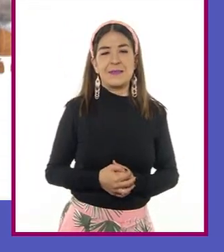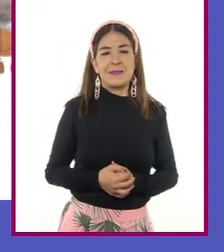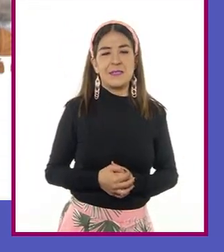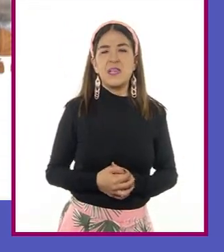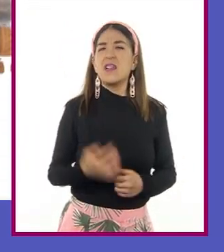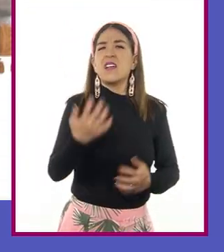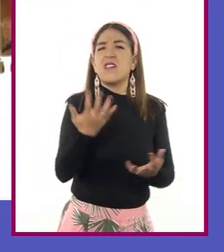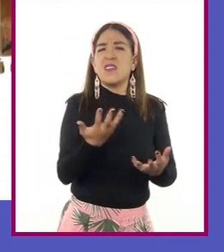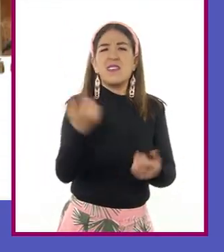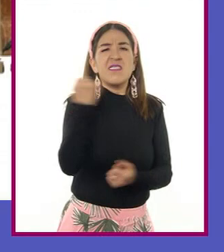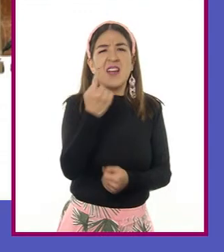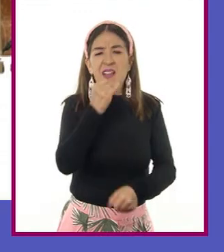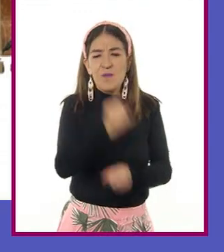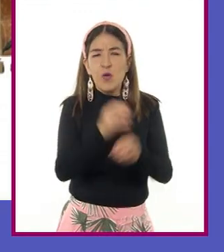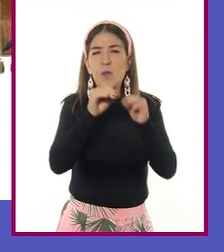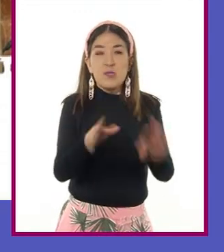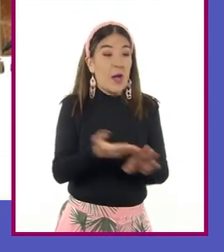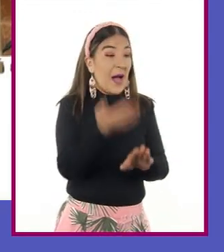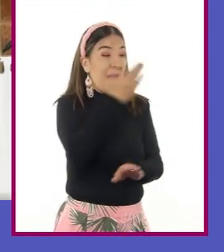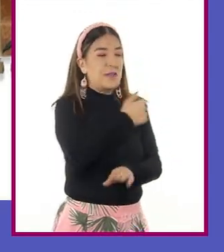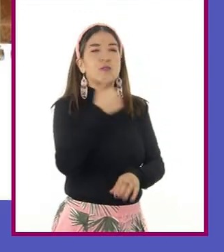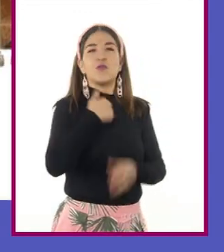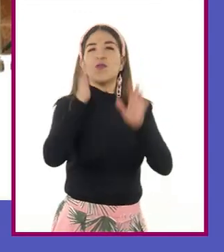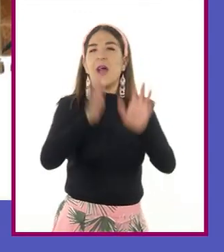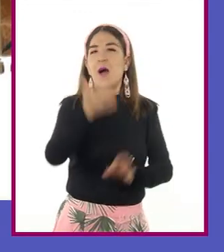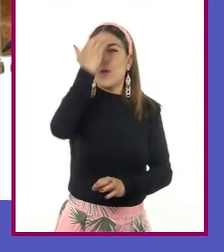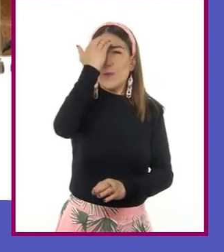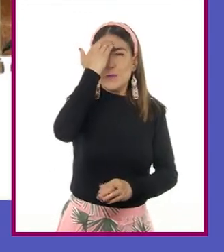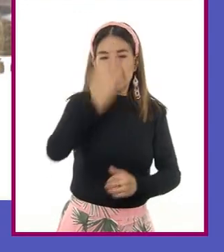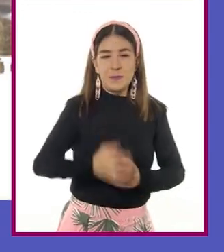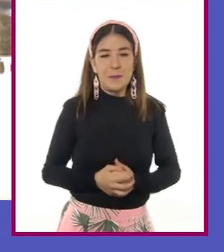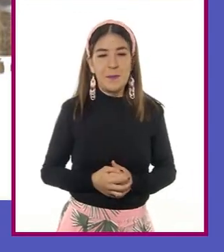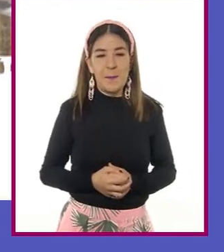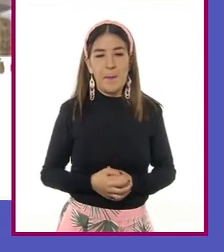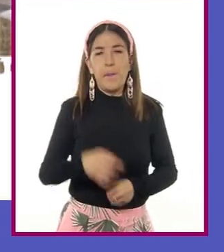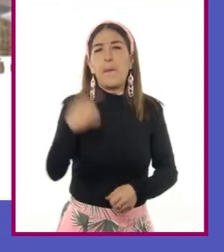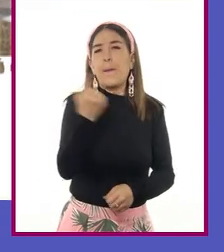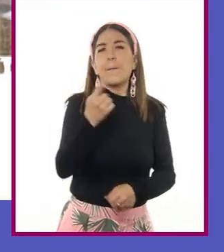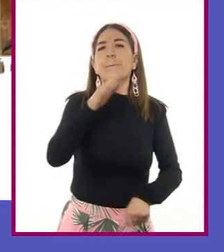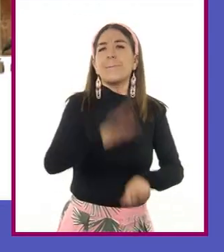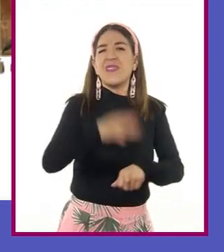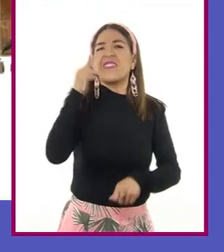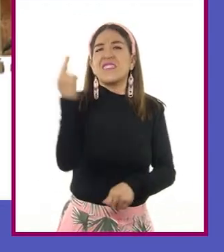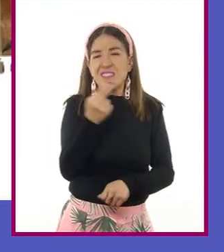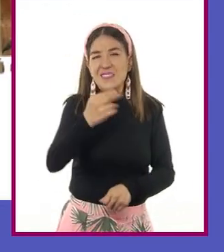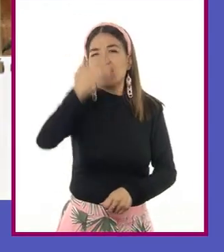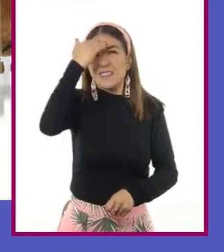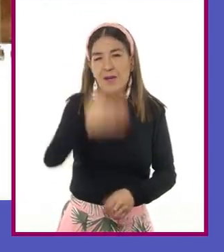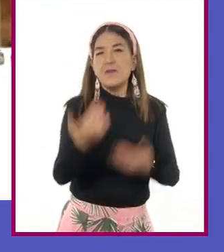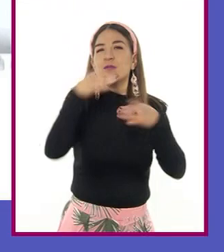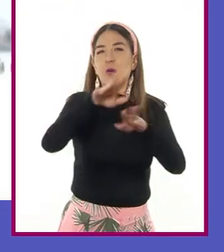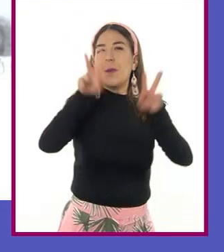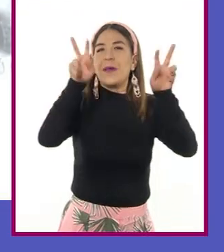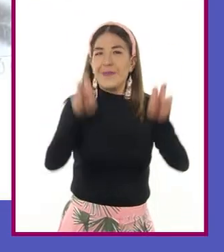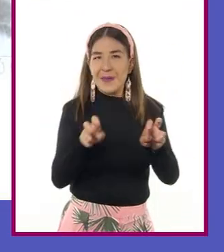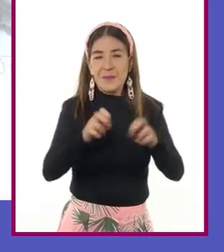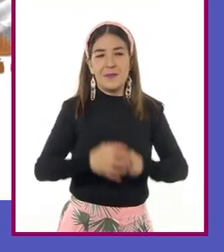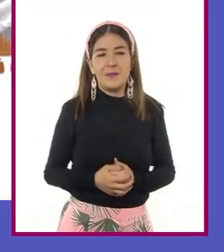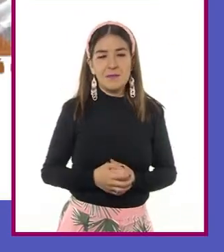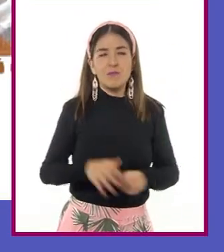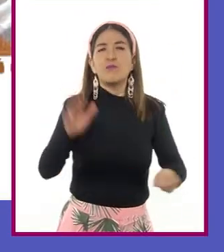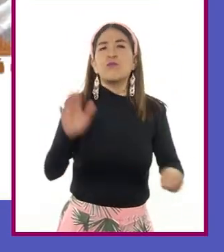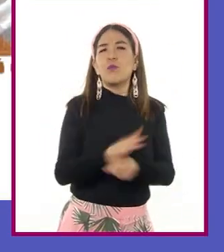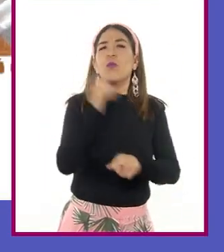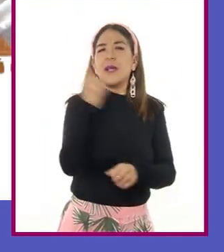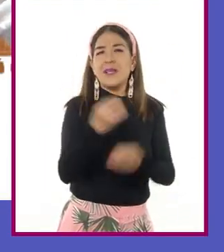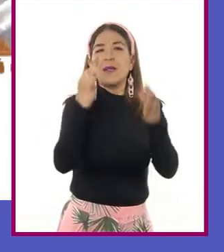¿Qué información previa conozco? ¿Qué más deseo o necesito saber del tema? ¿Por qué